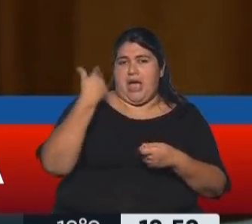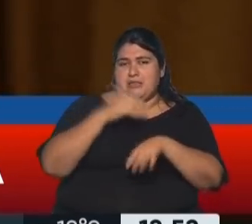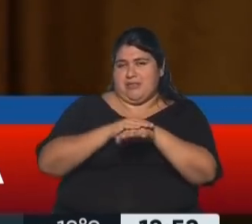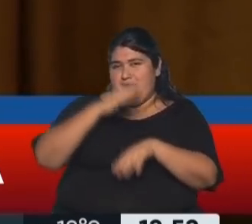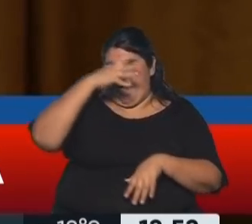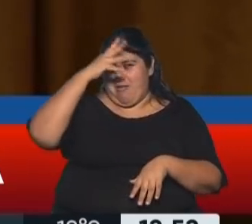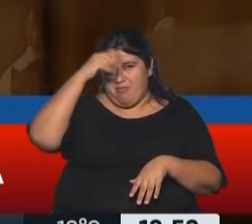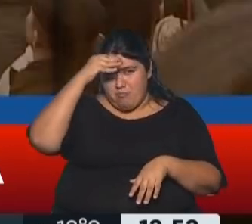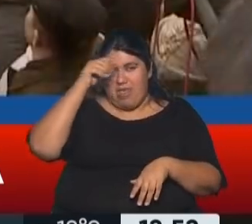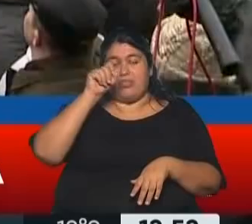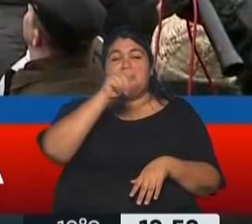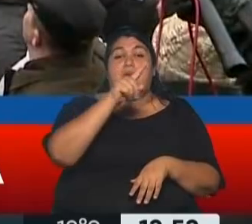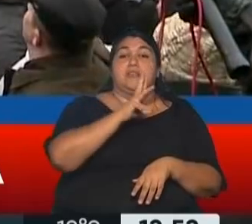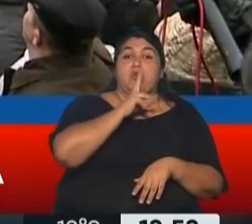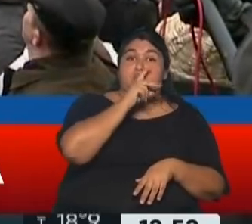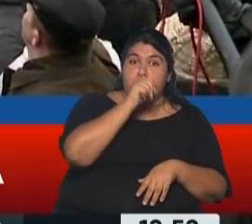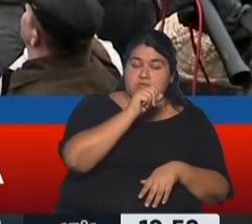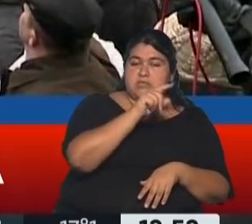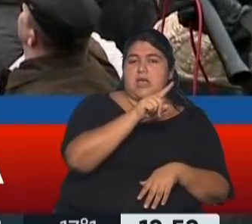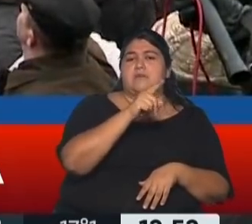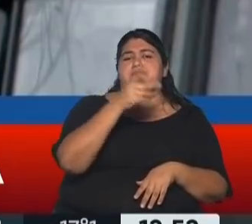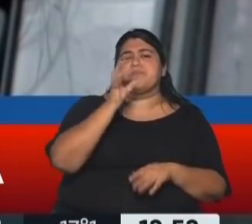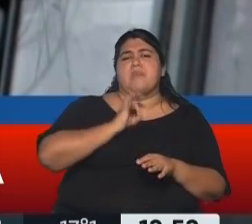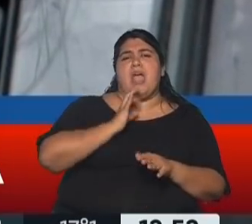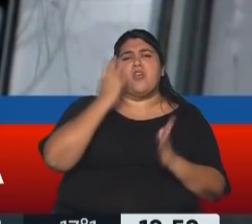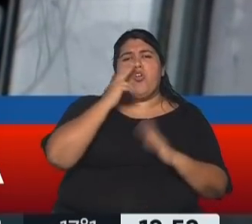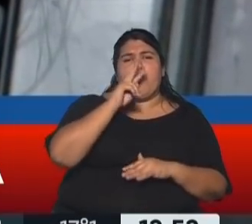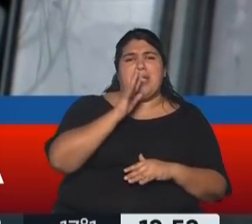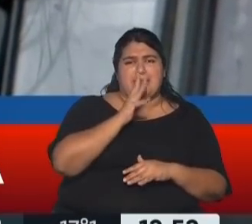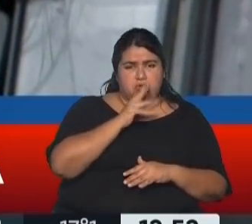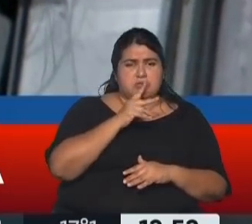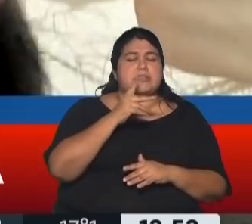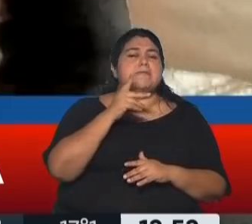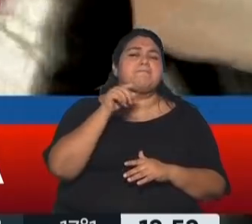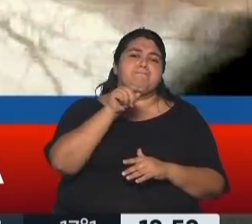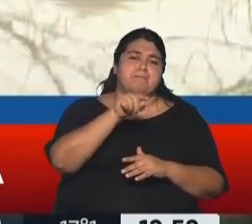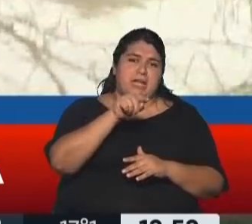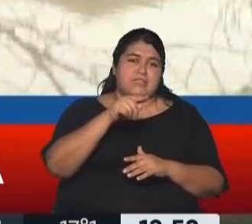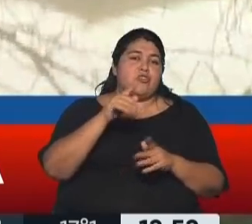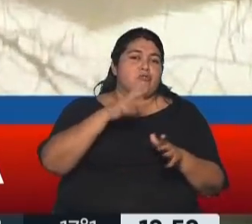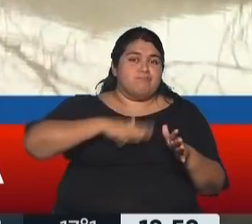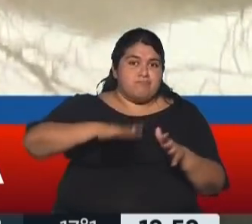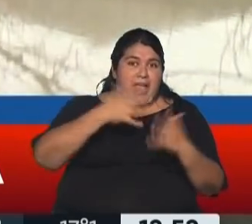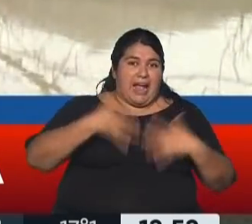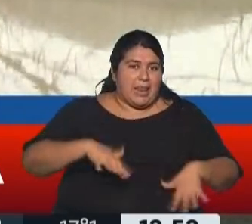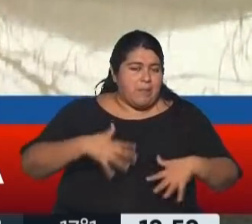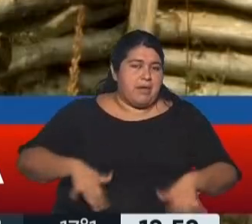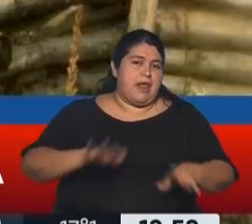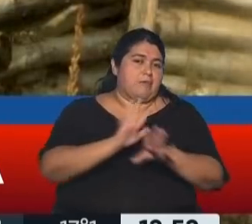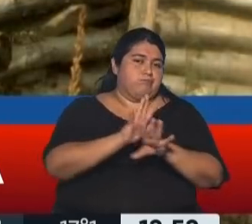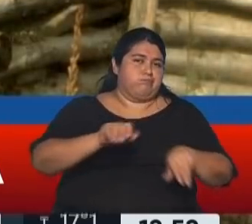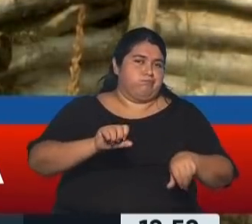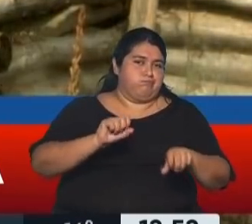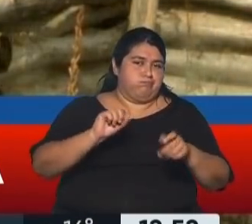y en el de Rusia, desde la crisis ucraniana de 2014 que terminó con la anexión de Crimea. Es interesante notar